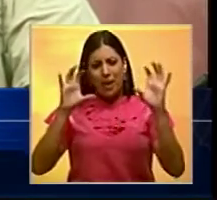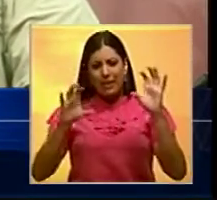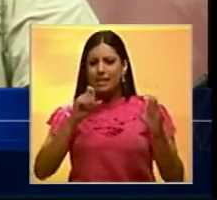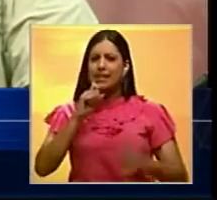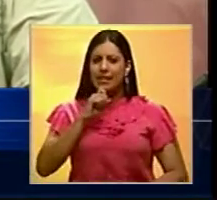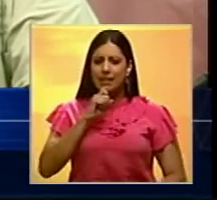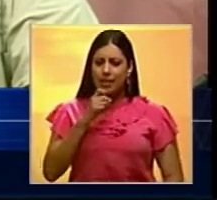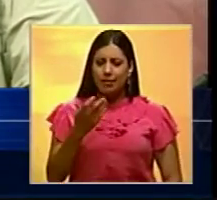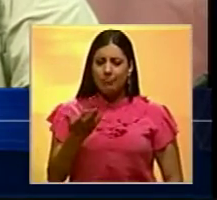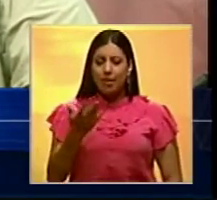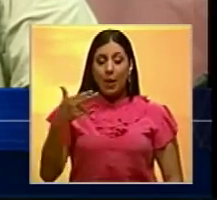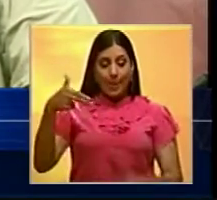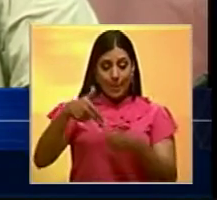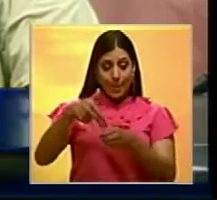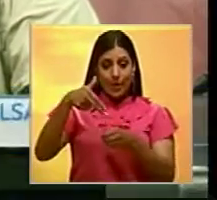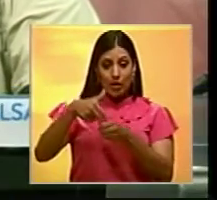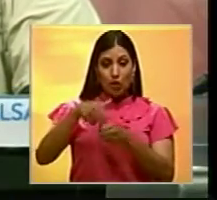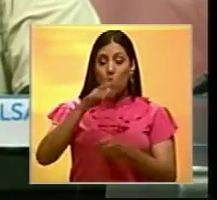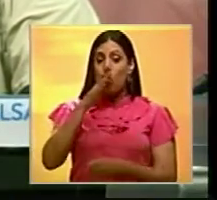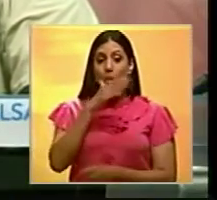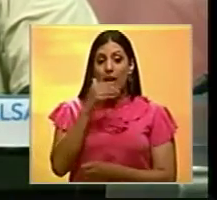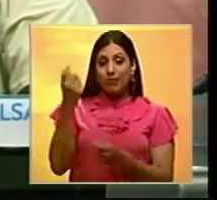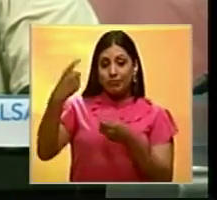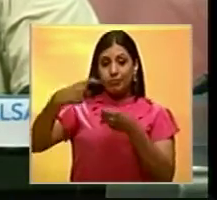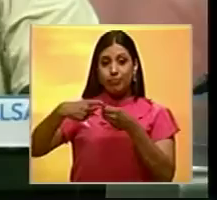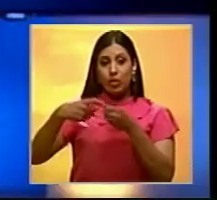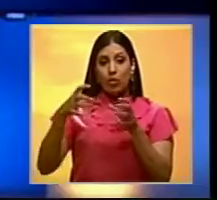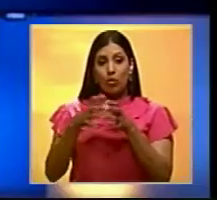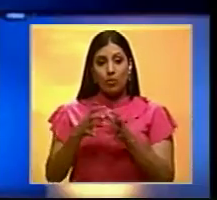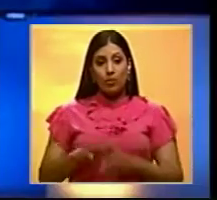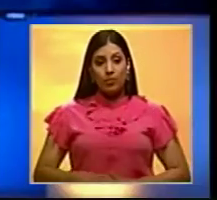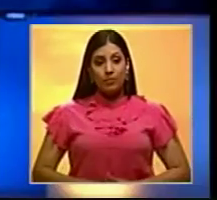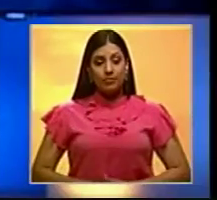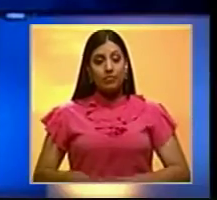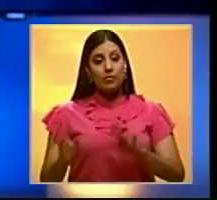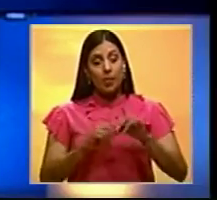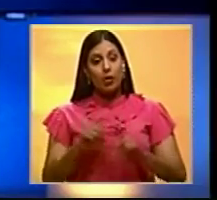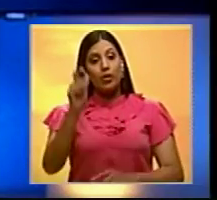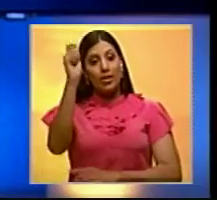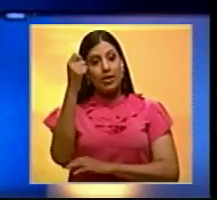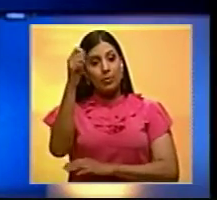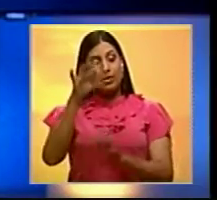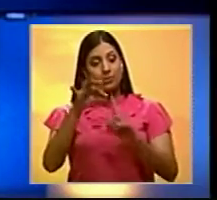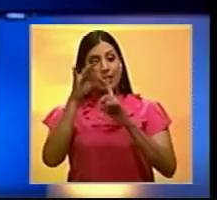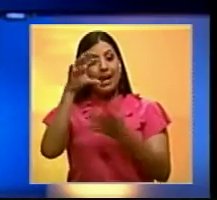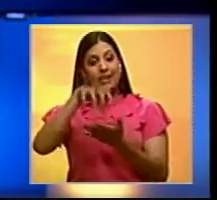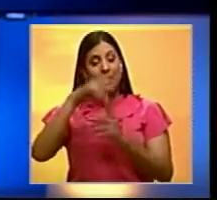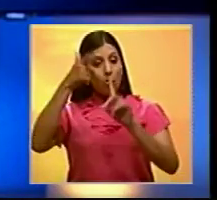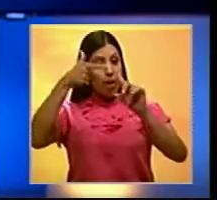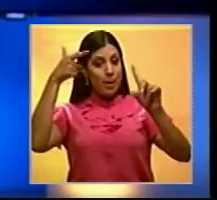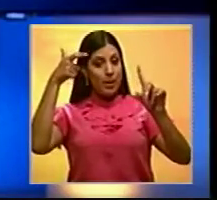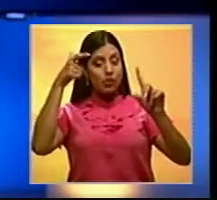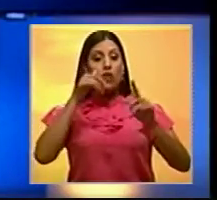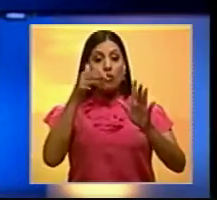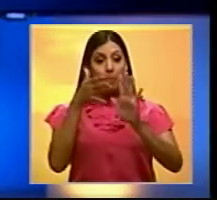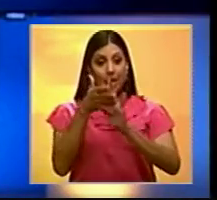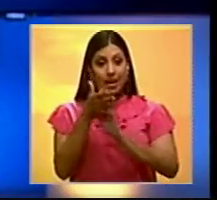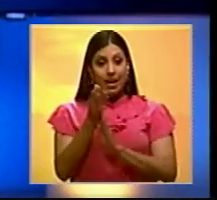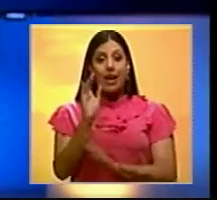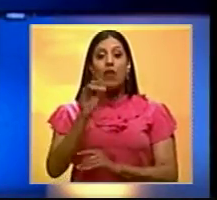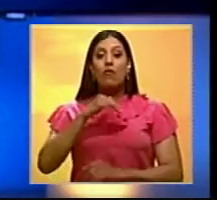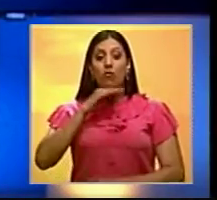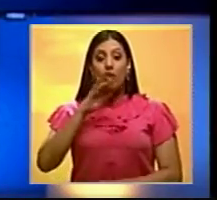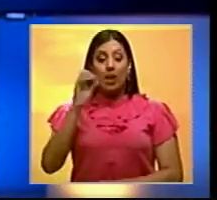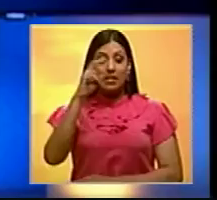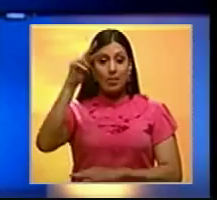países petroleros que no forman parte de la OPEP. Los diputados electos por el Estado Amazonas informaron a la